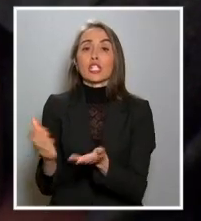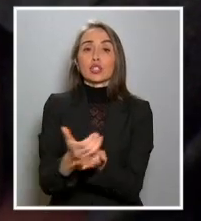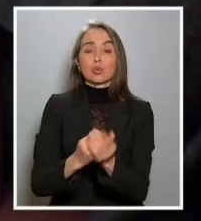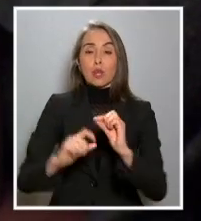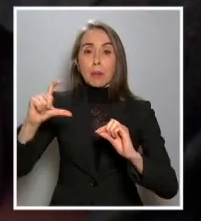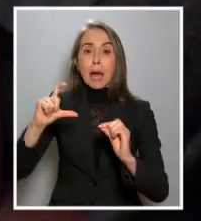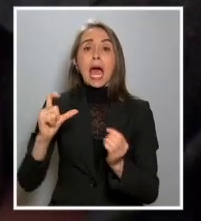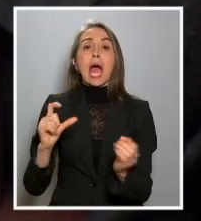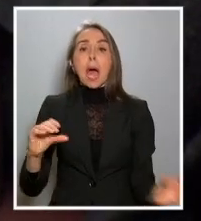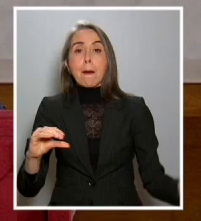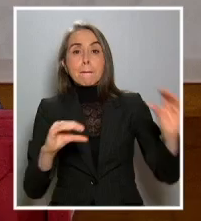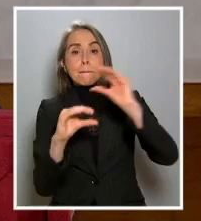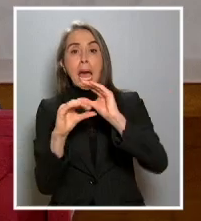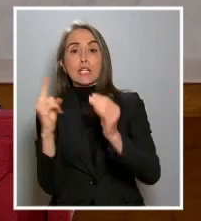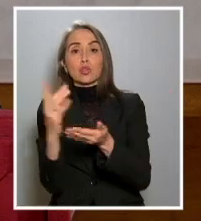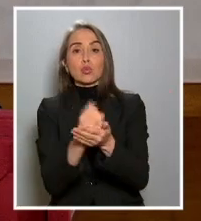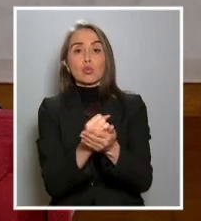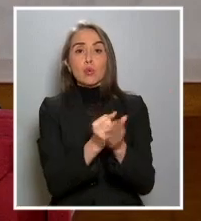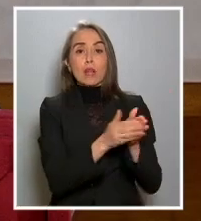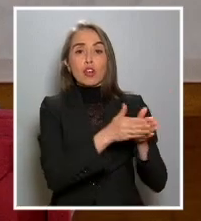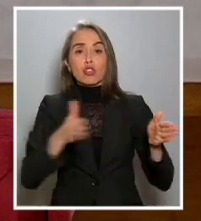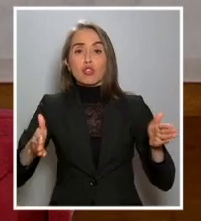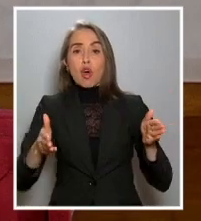sueldo entero adicional al año.